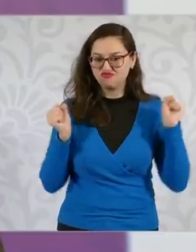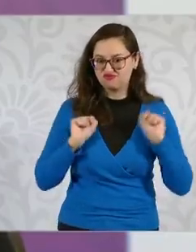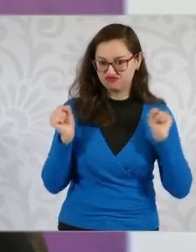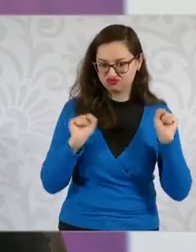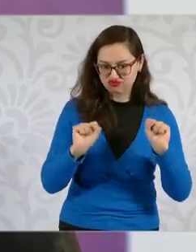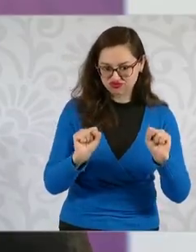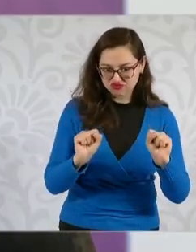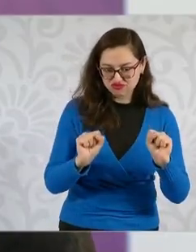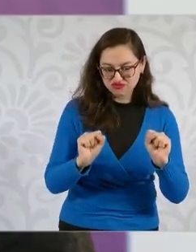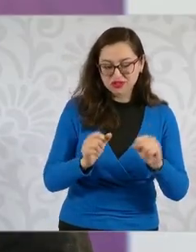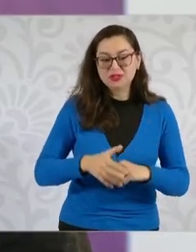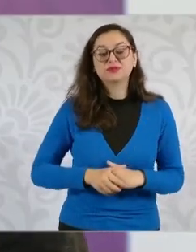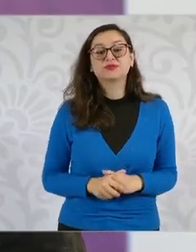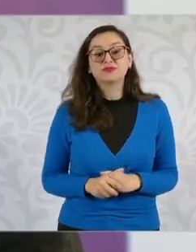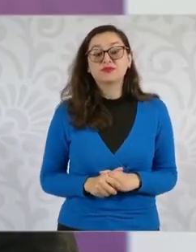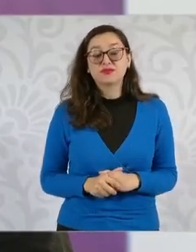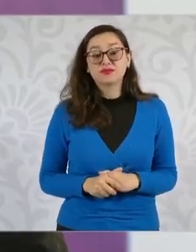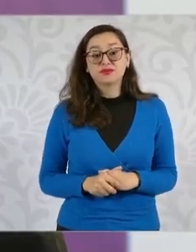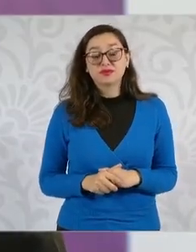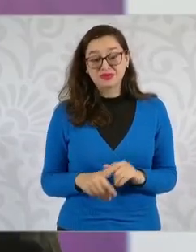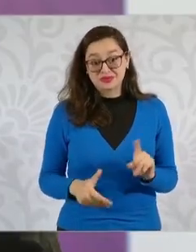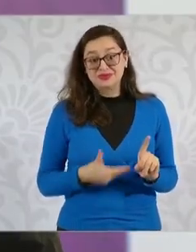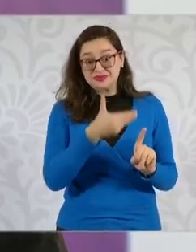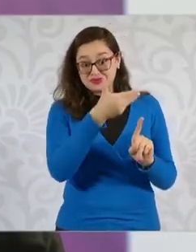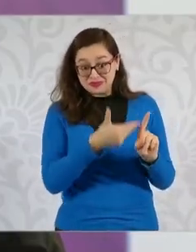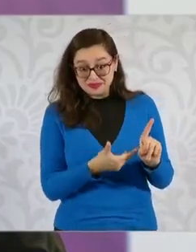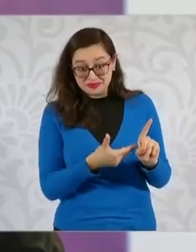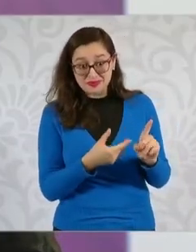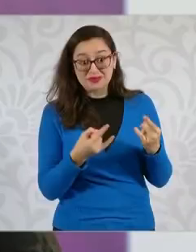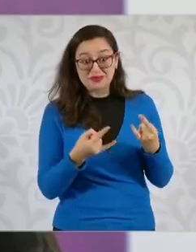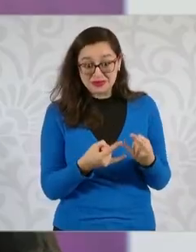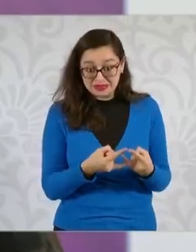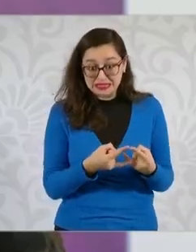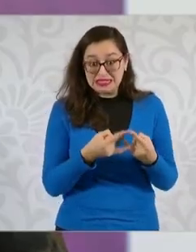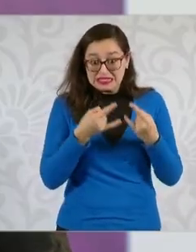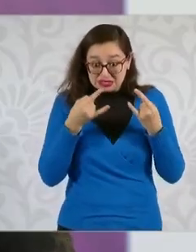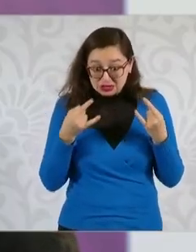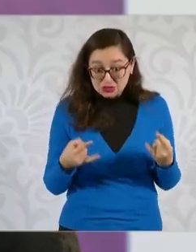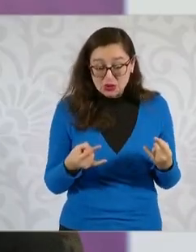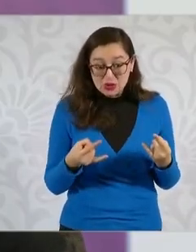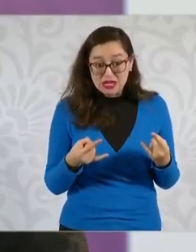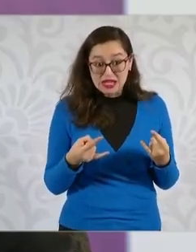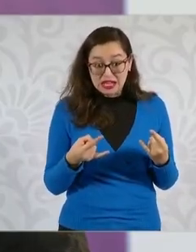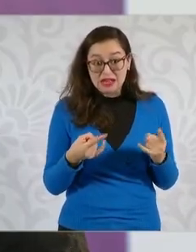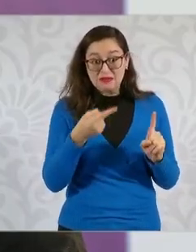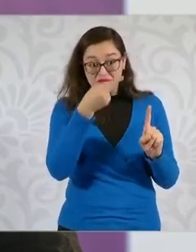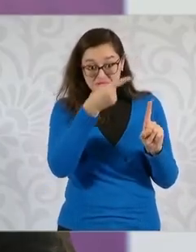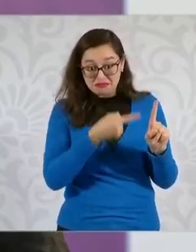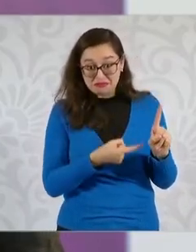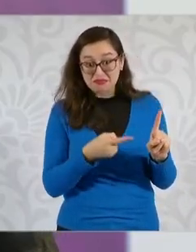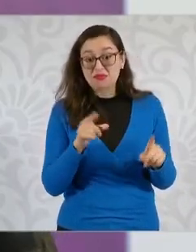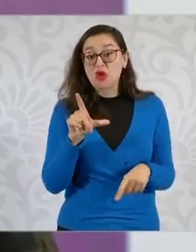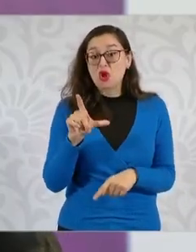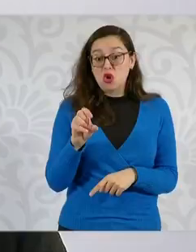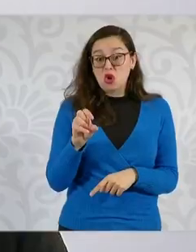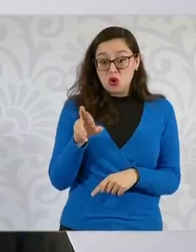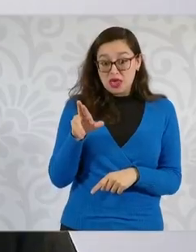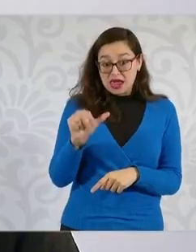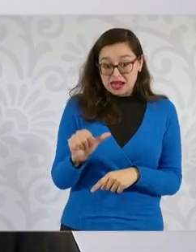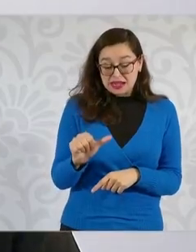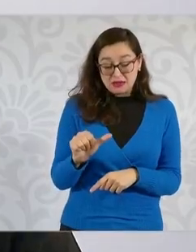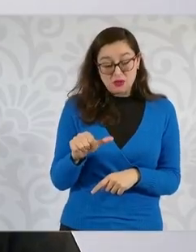la historia Huachochichihuahua como ustedes verán la historia de Lorena Ramírez